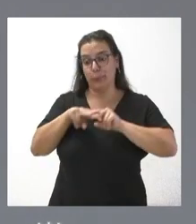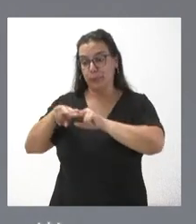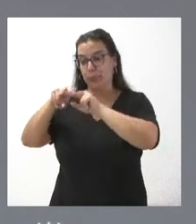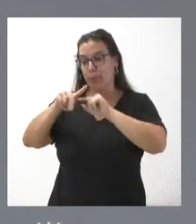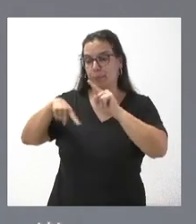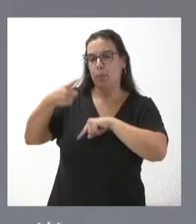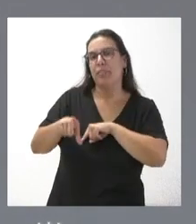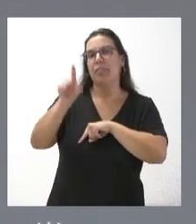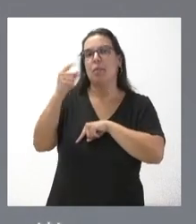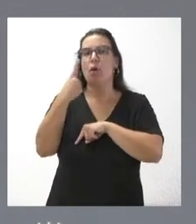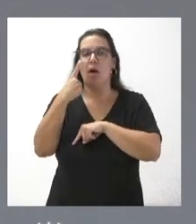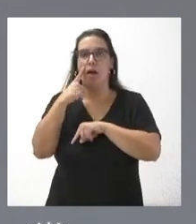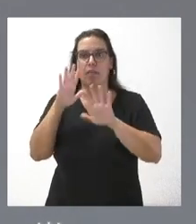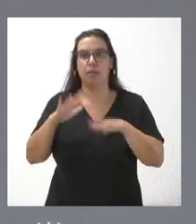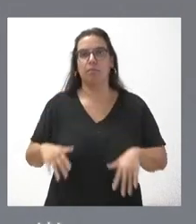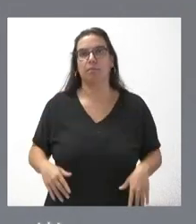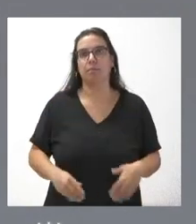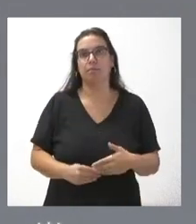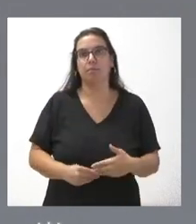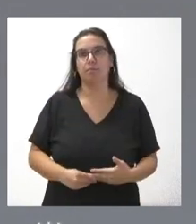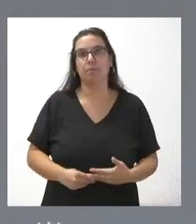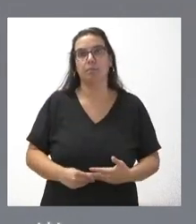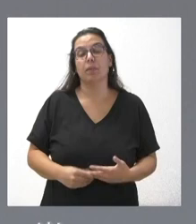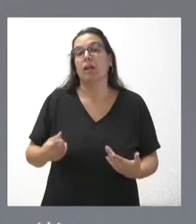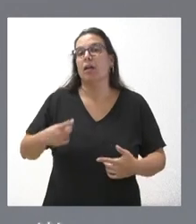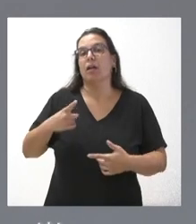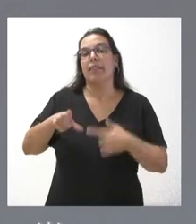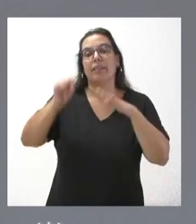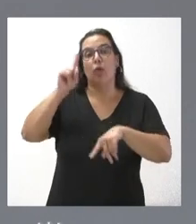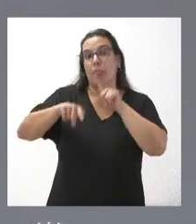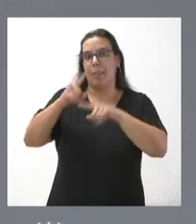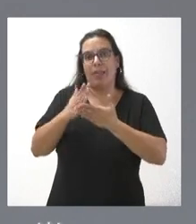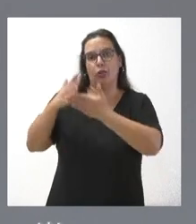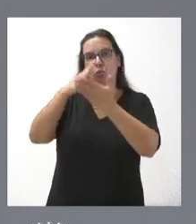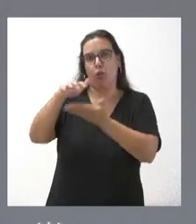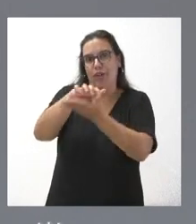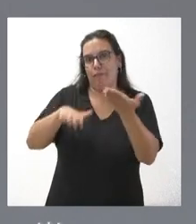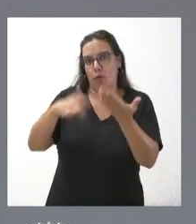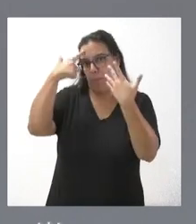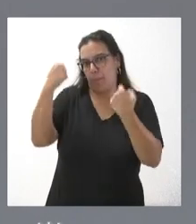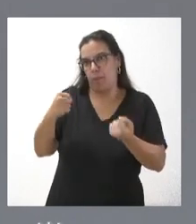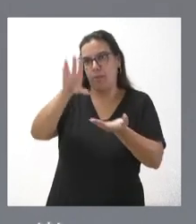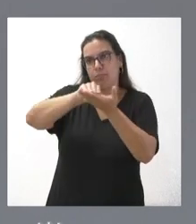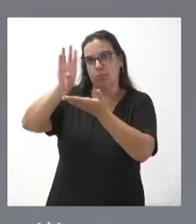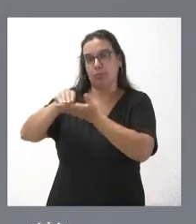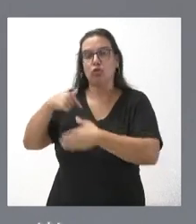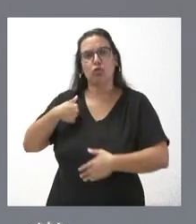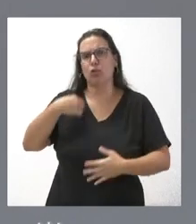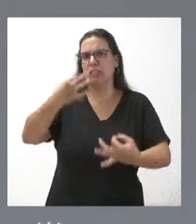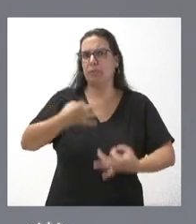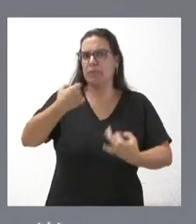una decisión basada, insisto, en los estudios. Yo es una cuestión que subrayé desde el